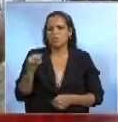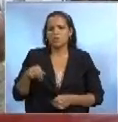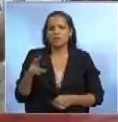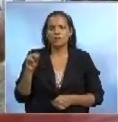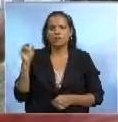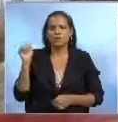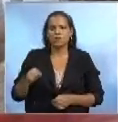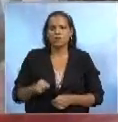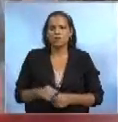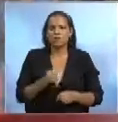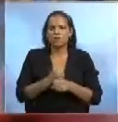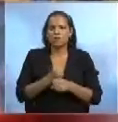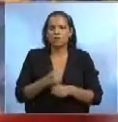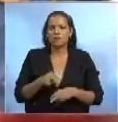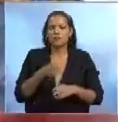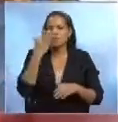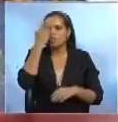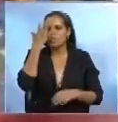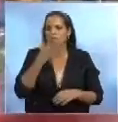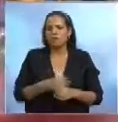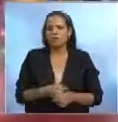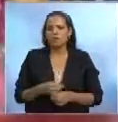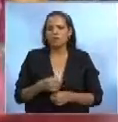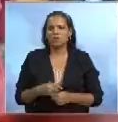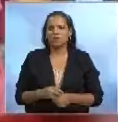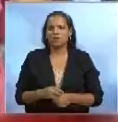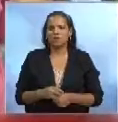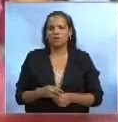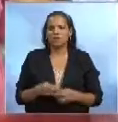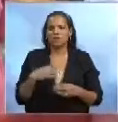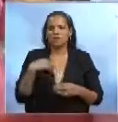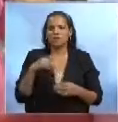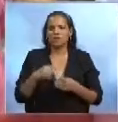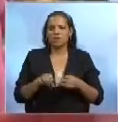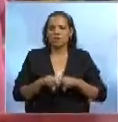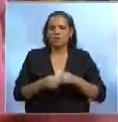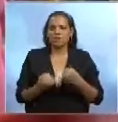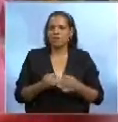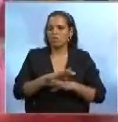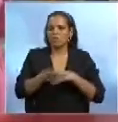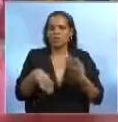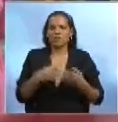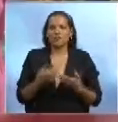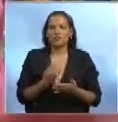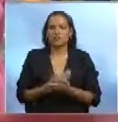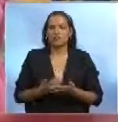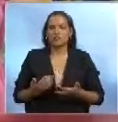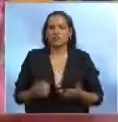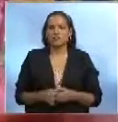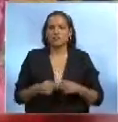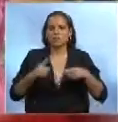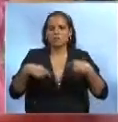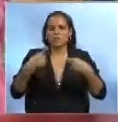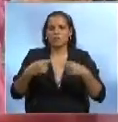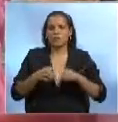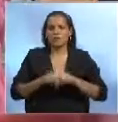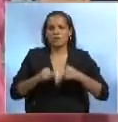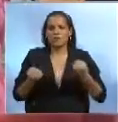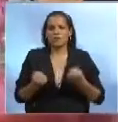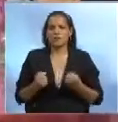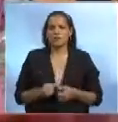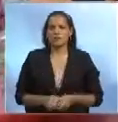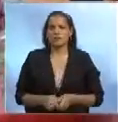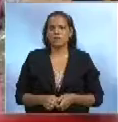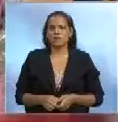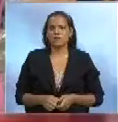no se puede transitar en Esmeraldas. ¿Cómo se le dañan rótulas, se le dañan terminales, se le dañan amortiguadores, se le dañan las llantas, se le revientan las llantas?